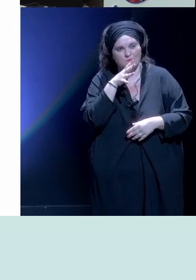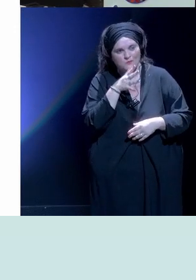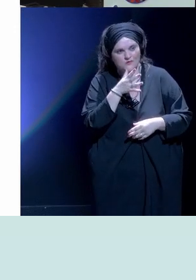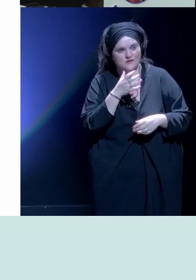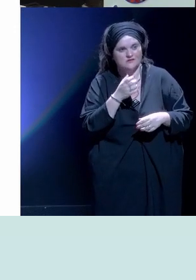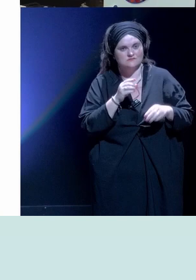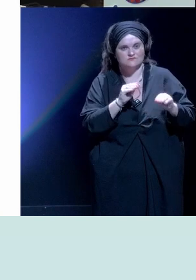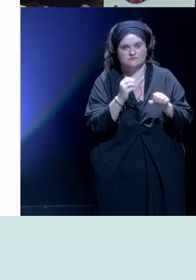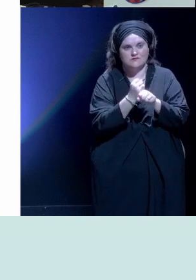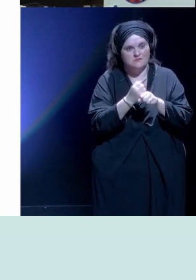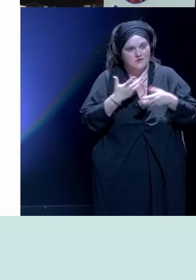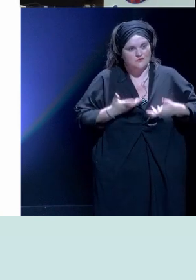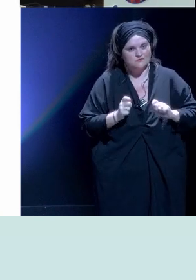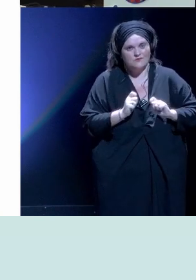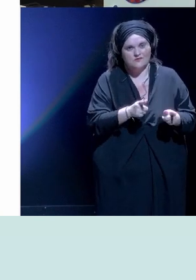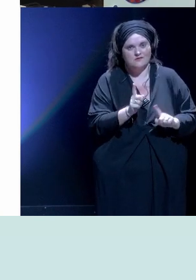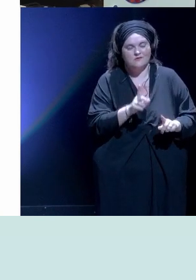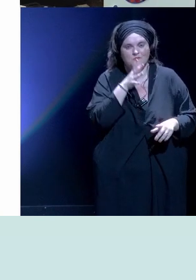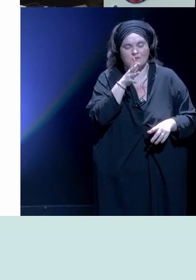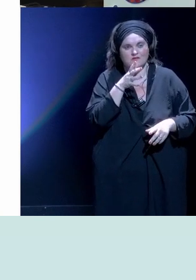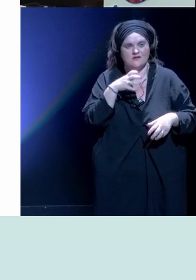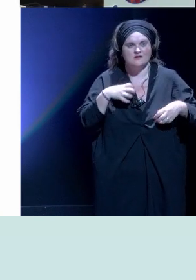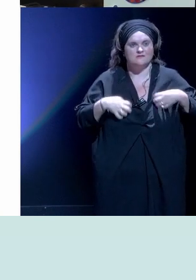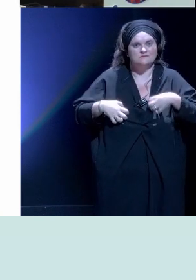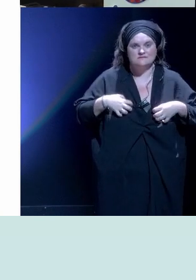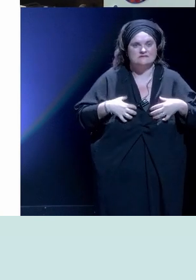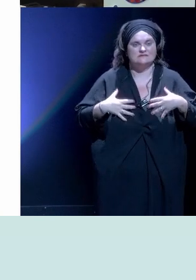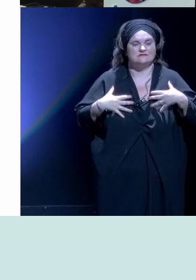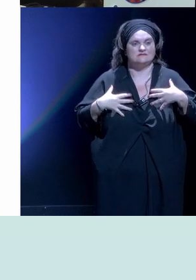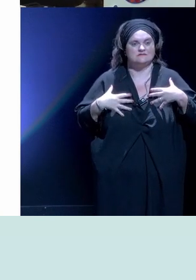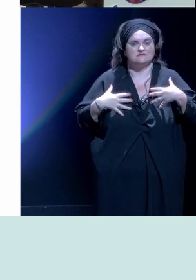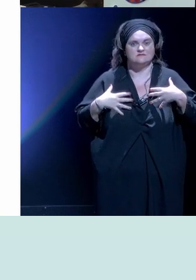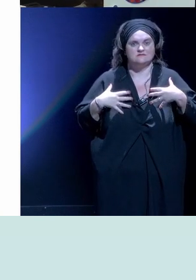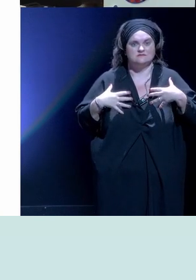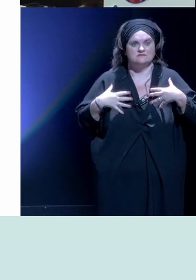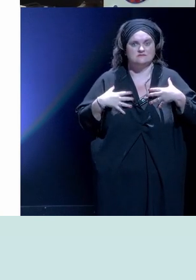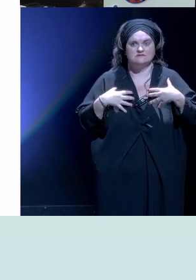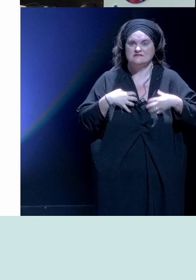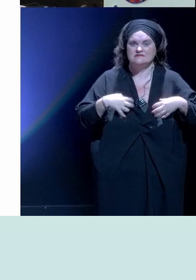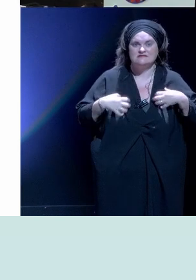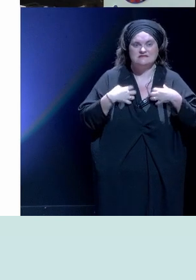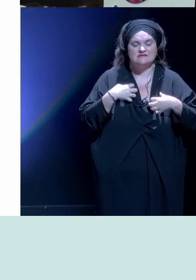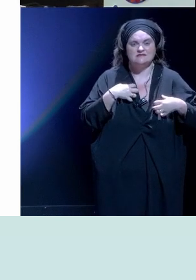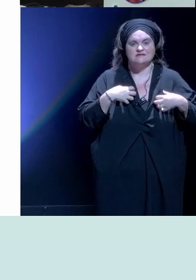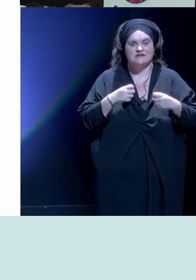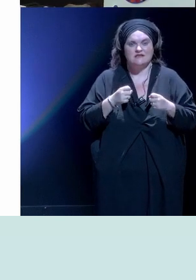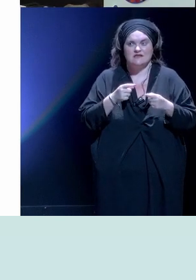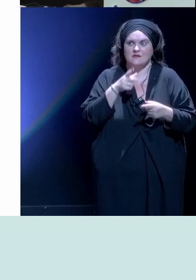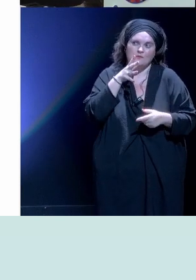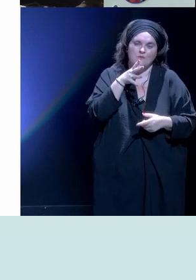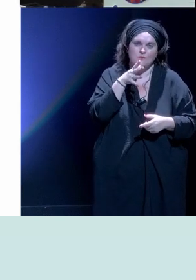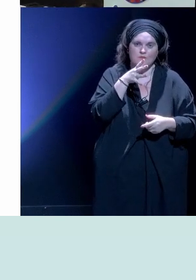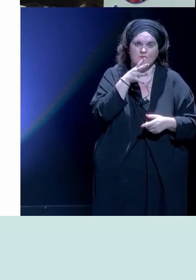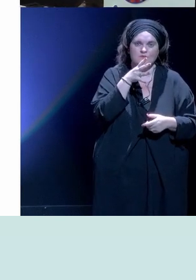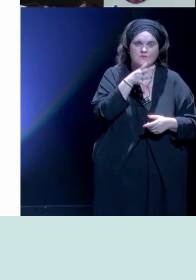desempeñan? Podríamos pensar que la frustración pudiera provenir o deberse en gran parte de